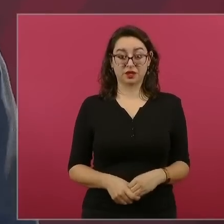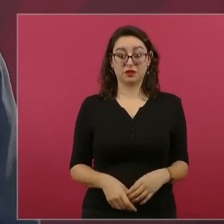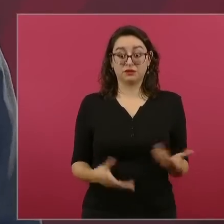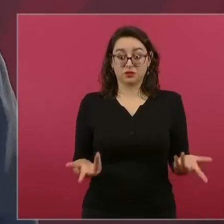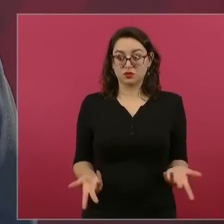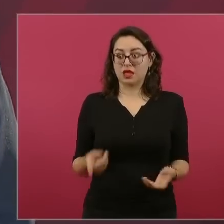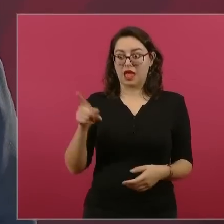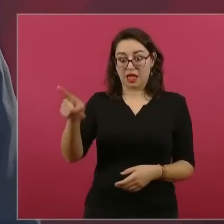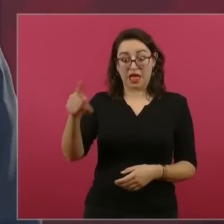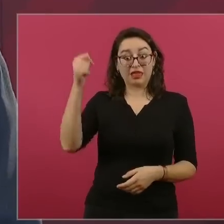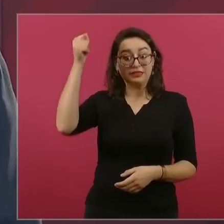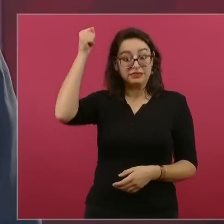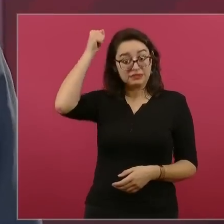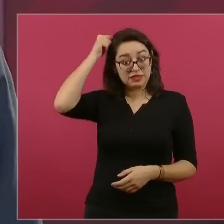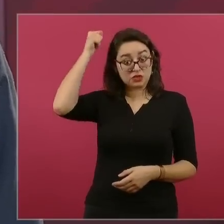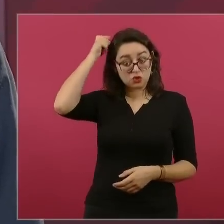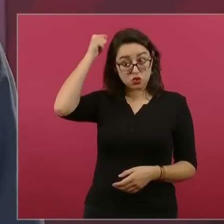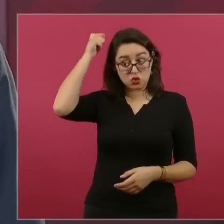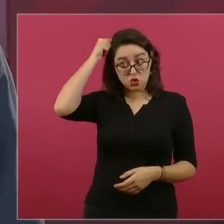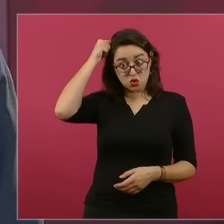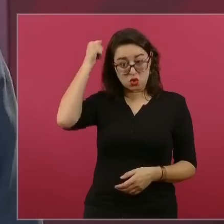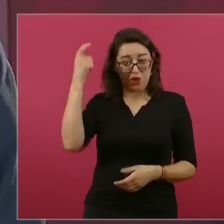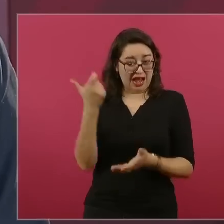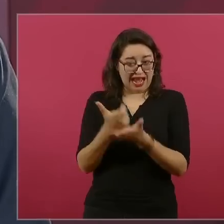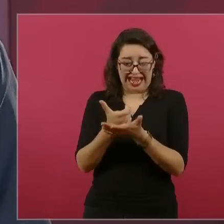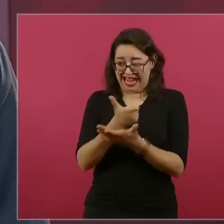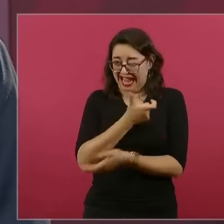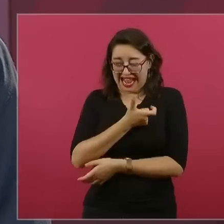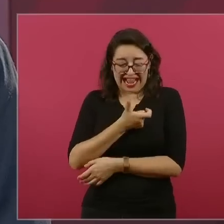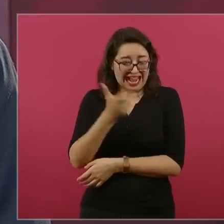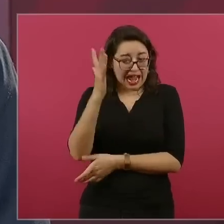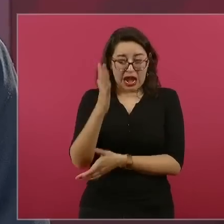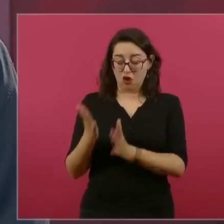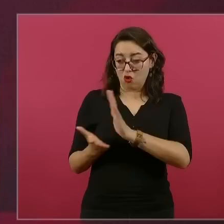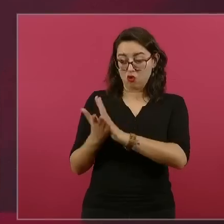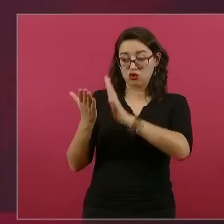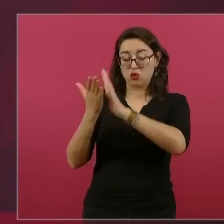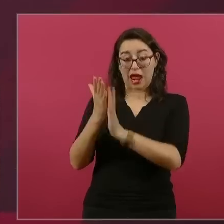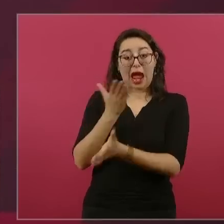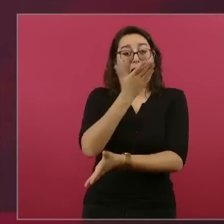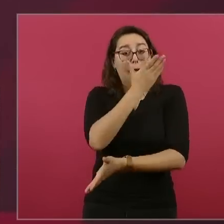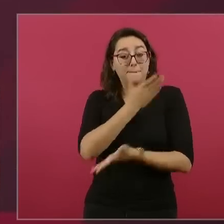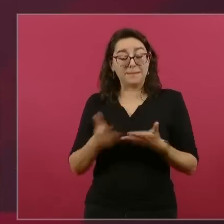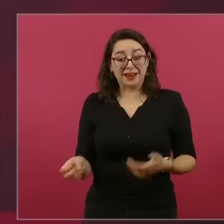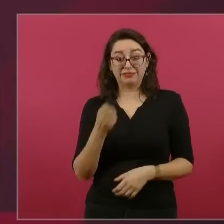Entonces, cuando hablo de los ahorros, es mucho.